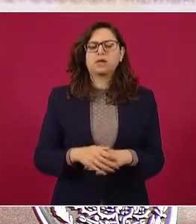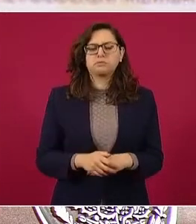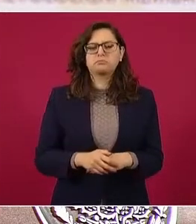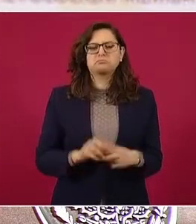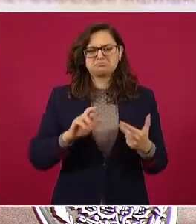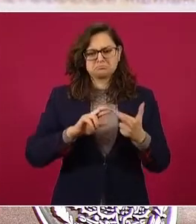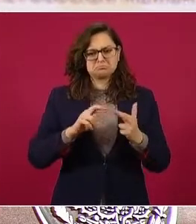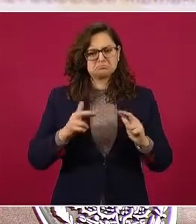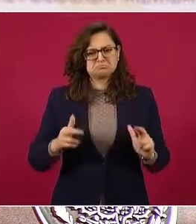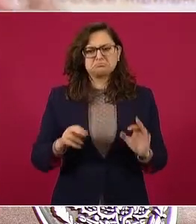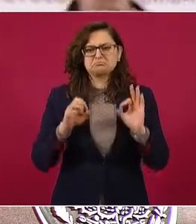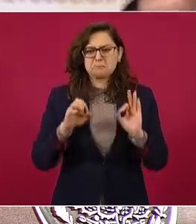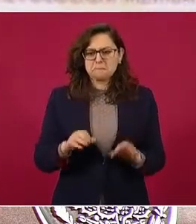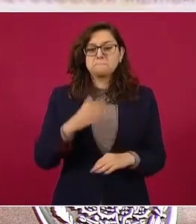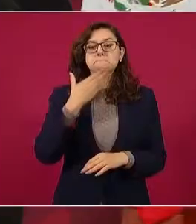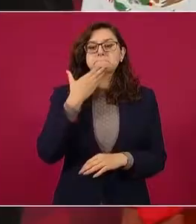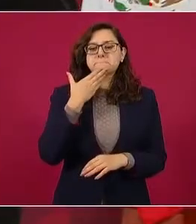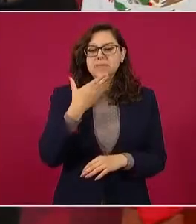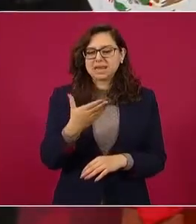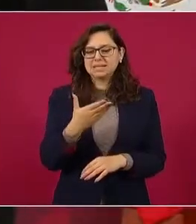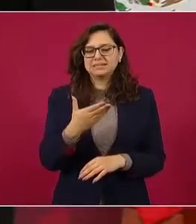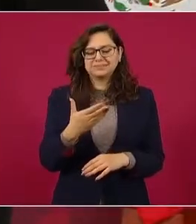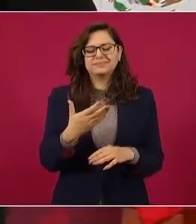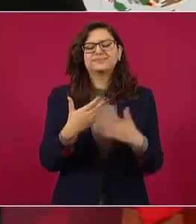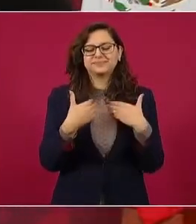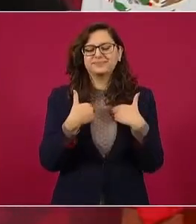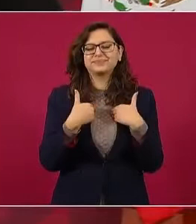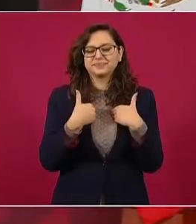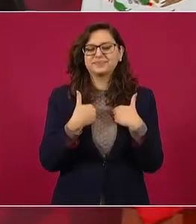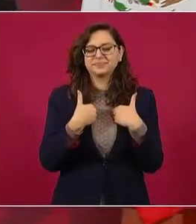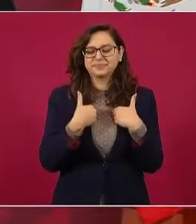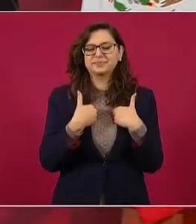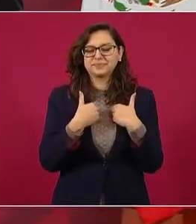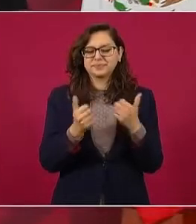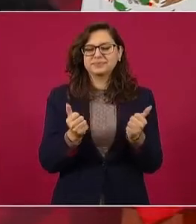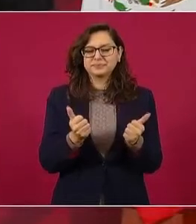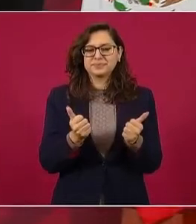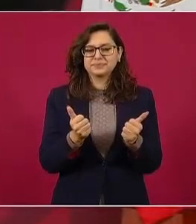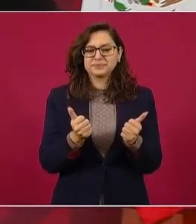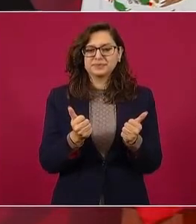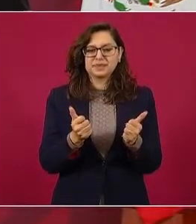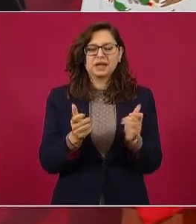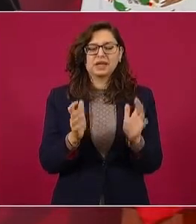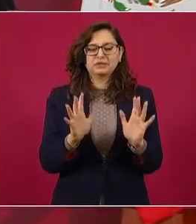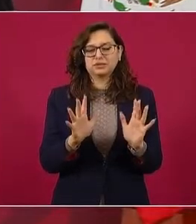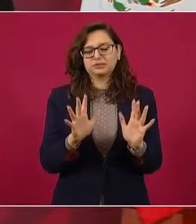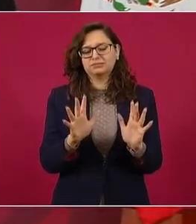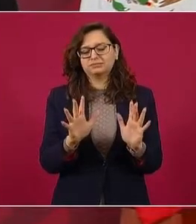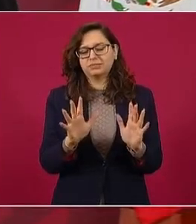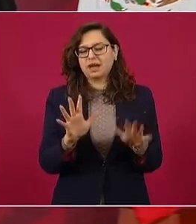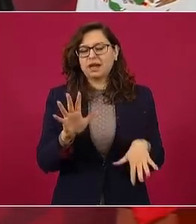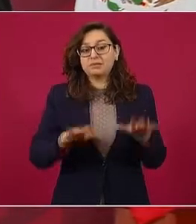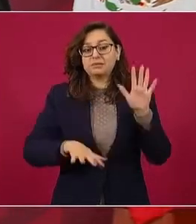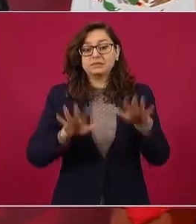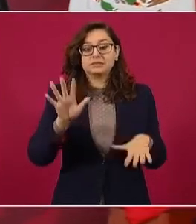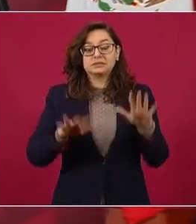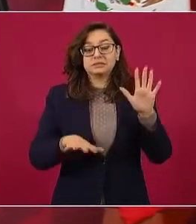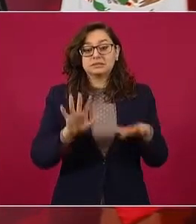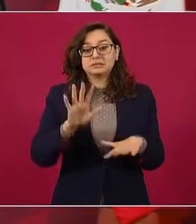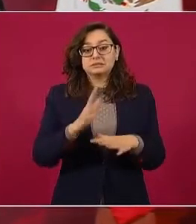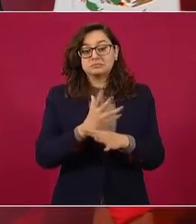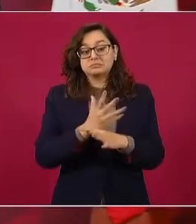relación. Claro, hay intereses, de repente 2 senadores, hay